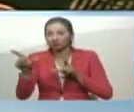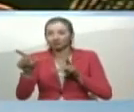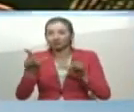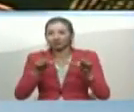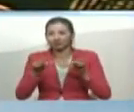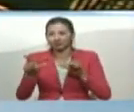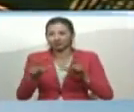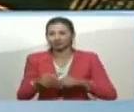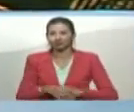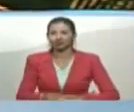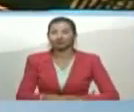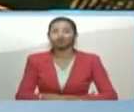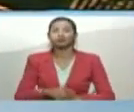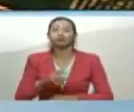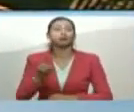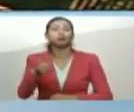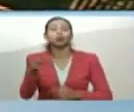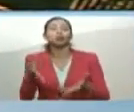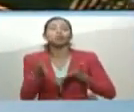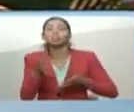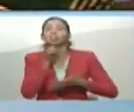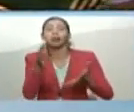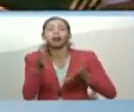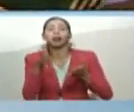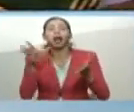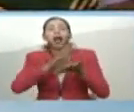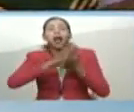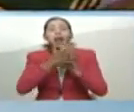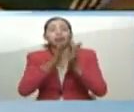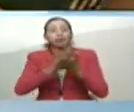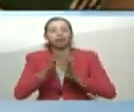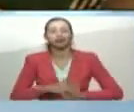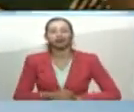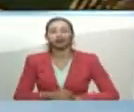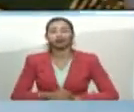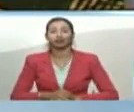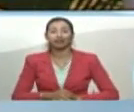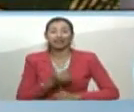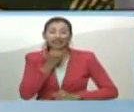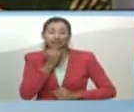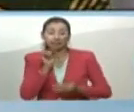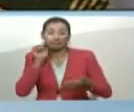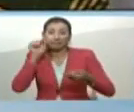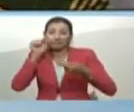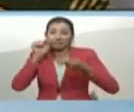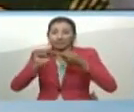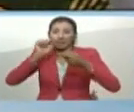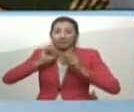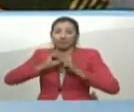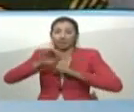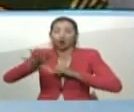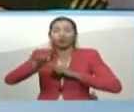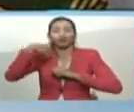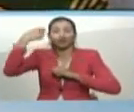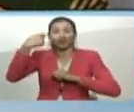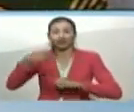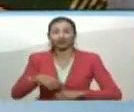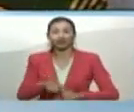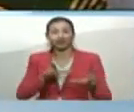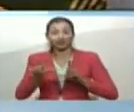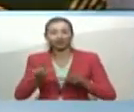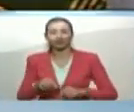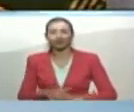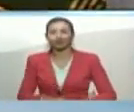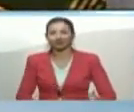Va a ver si te gana la arepa. Estoy casi listo para lanzar por Twitter. Aristóbulo, ¿te entró?